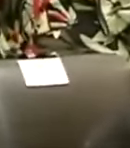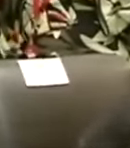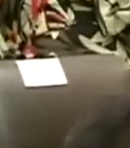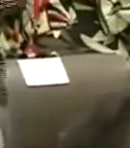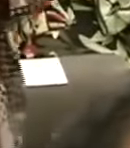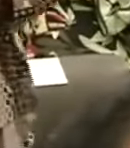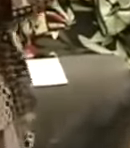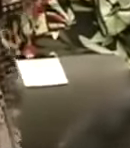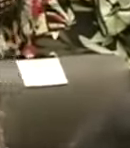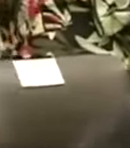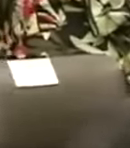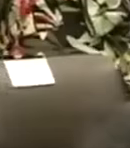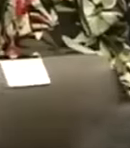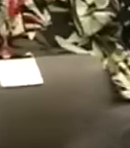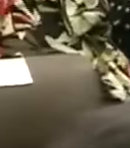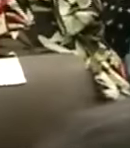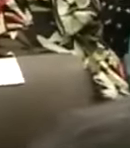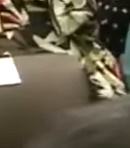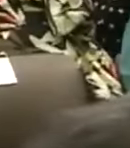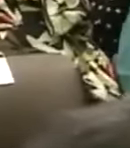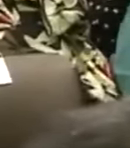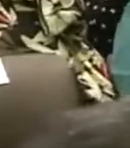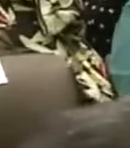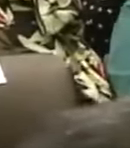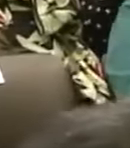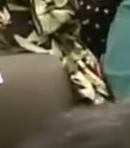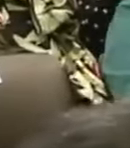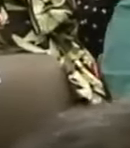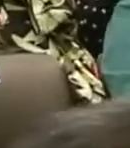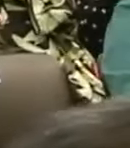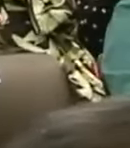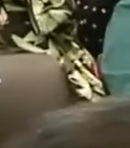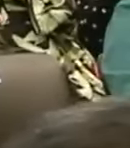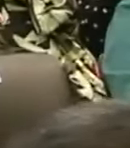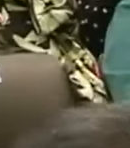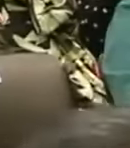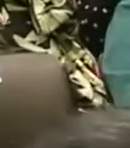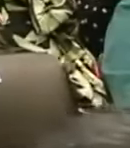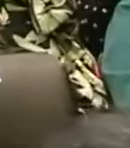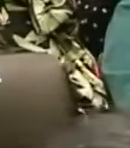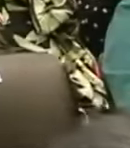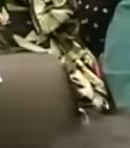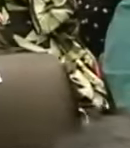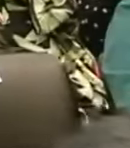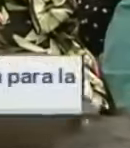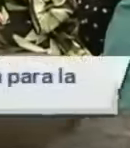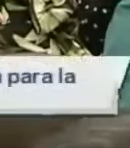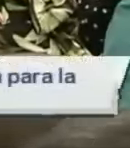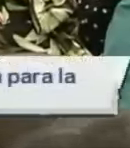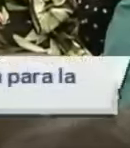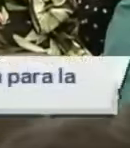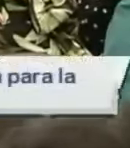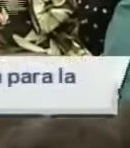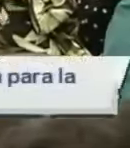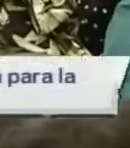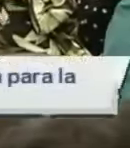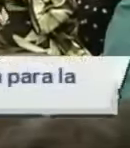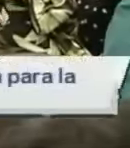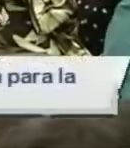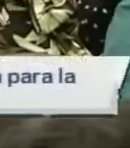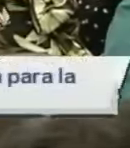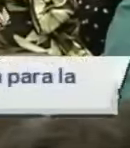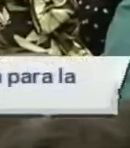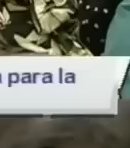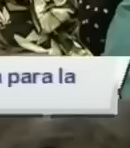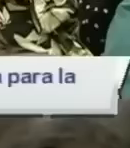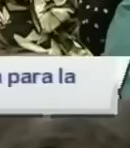me dirijo también al pueblo de Venezuela, me dirijo a los que nos escuchan, a los que se han